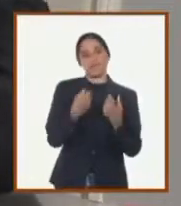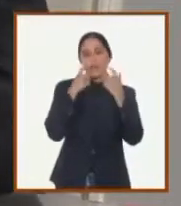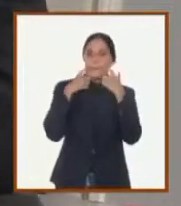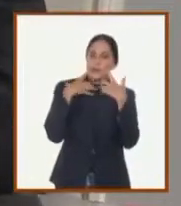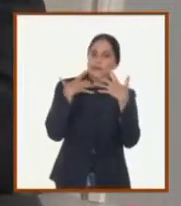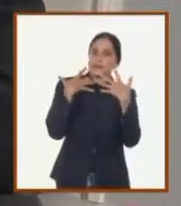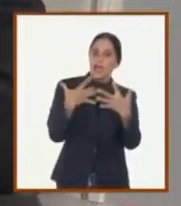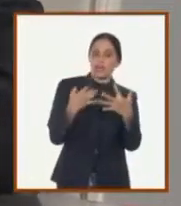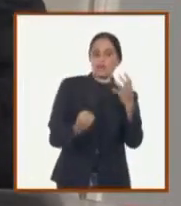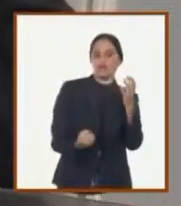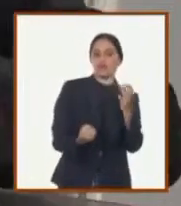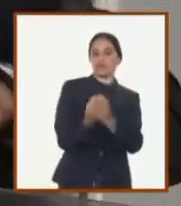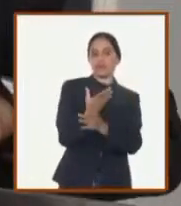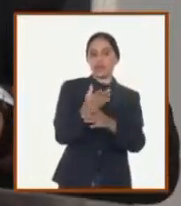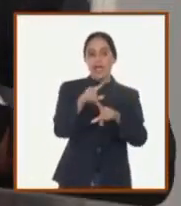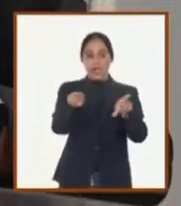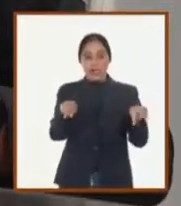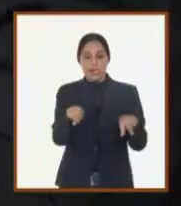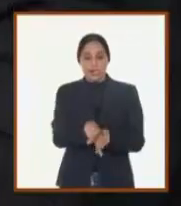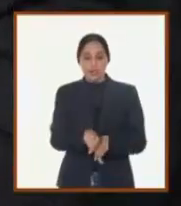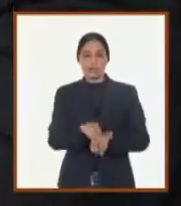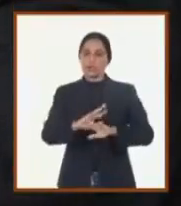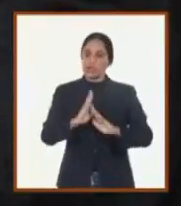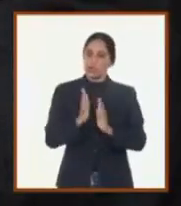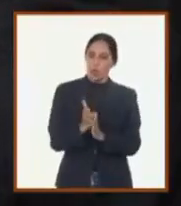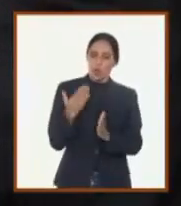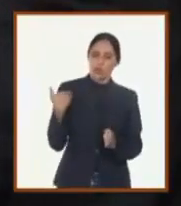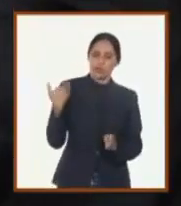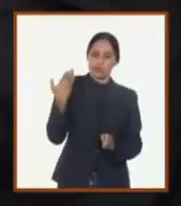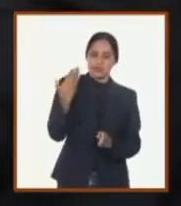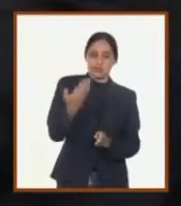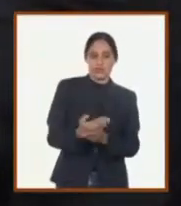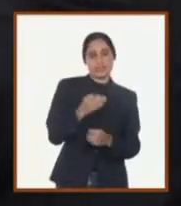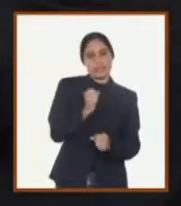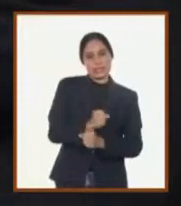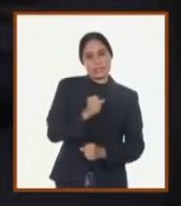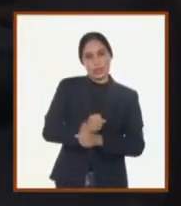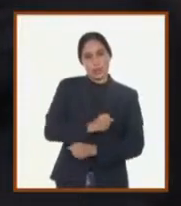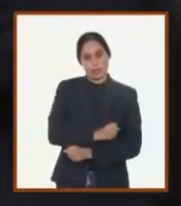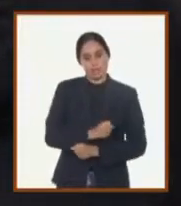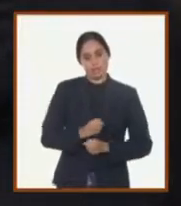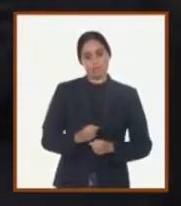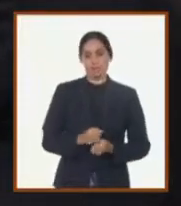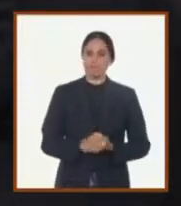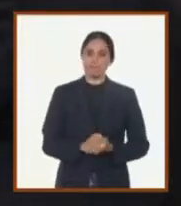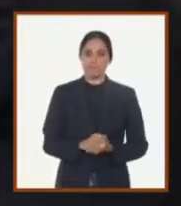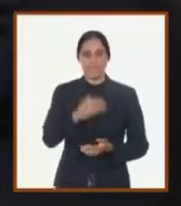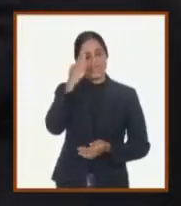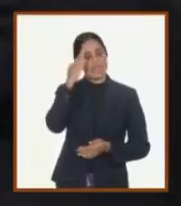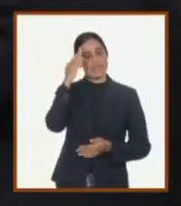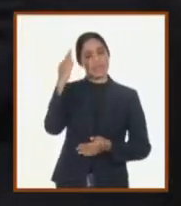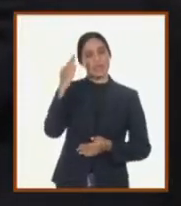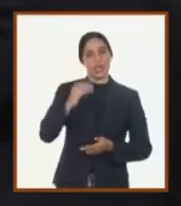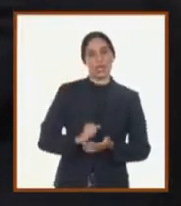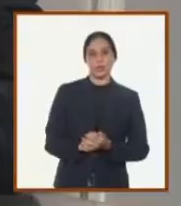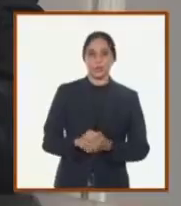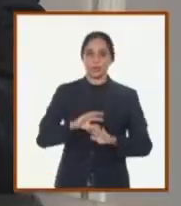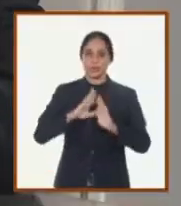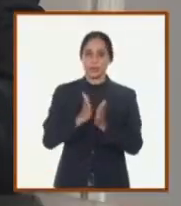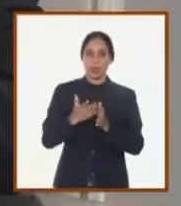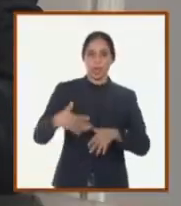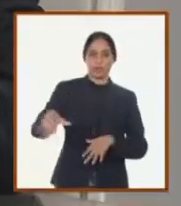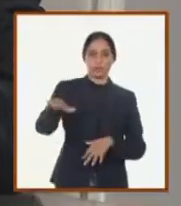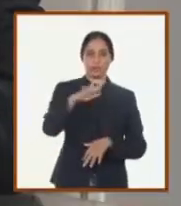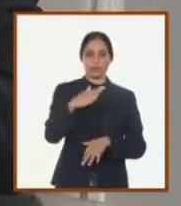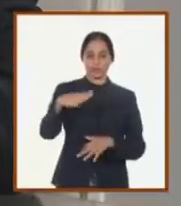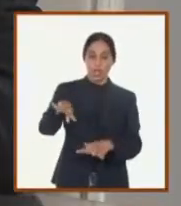creación de la de la oficina que ha pasado en estas seis décadas de trabajo bueno ante todo un saludo a ti al colectivo y a